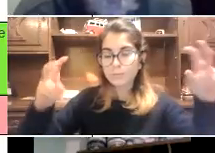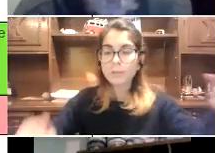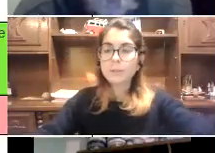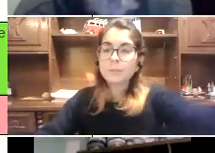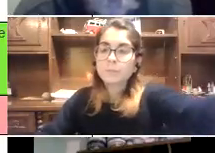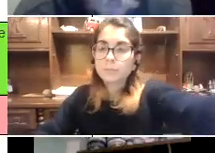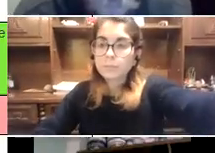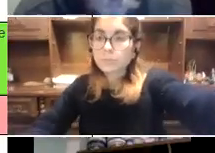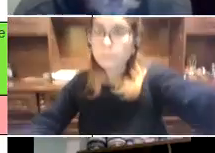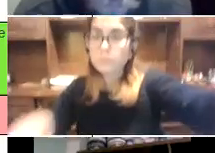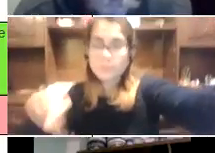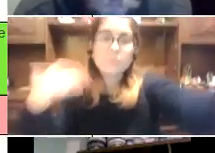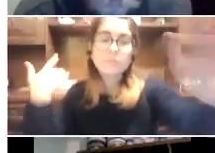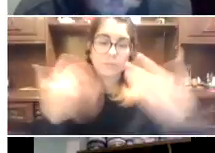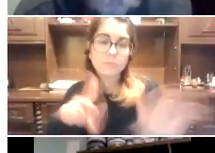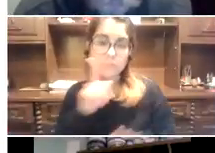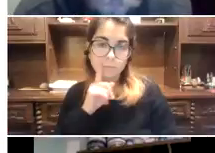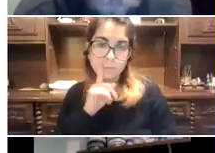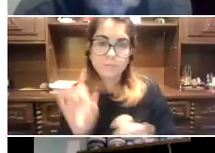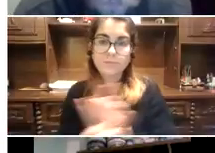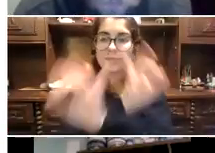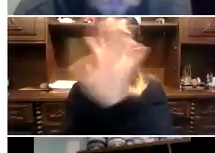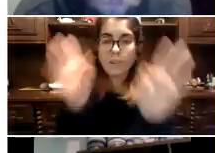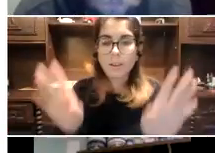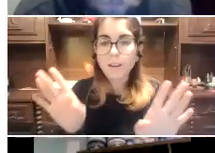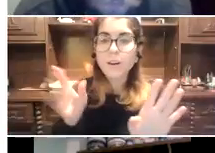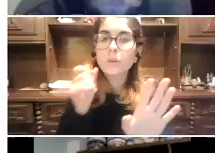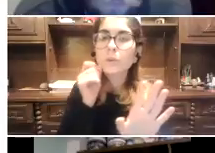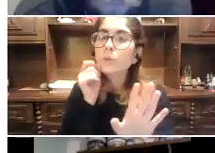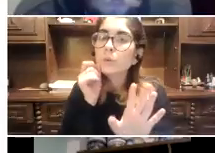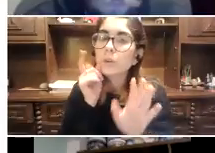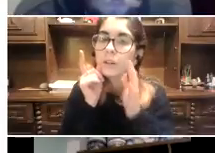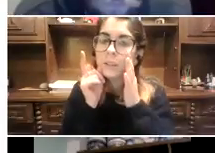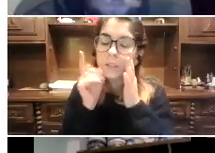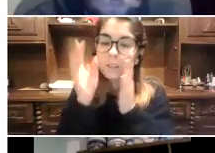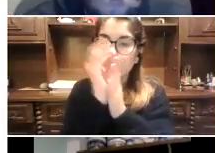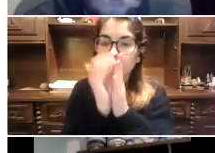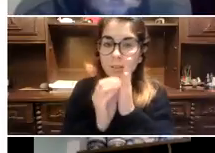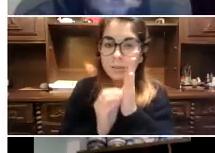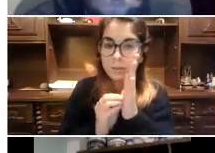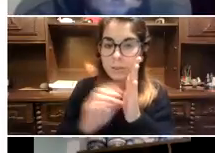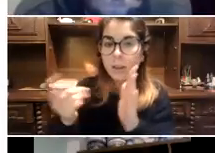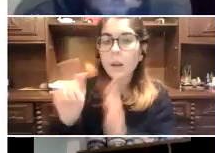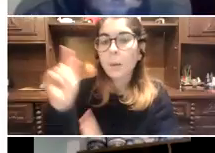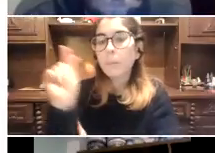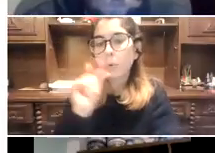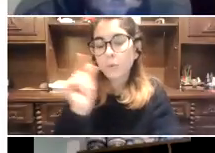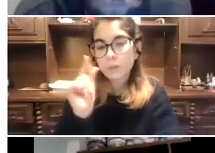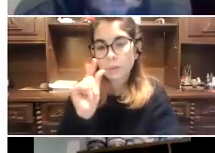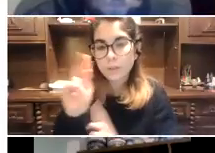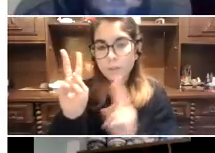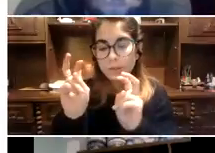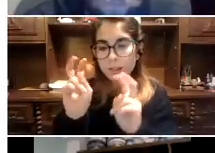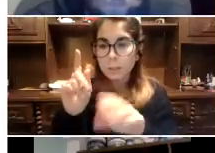Y con eso ya vamos a tener más claridad en torno a, digamos, la nota que por ahora es provisional en torno a participación de